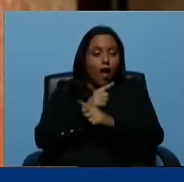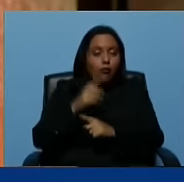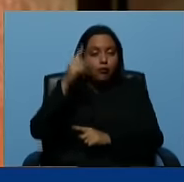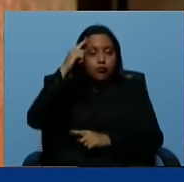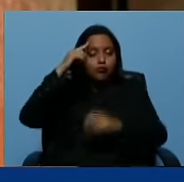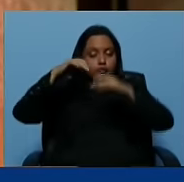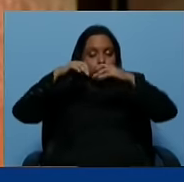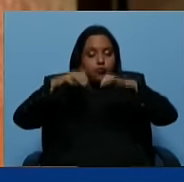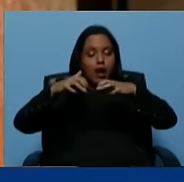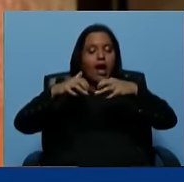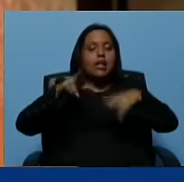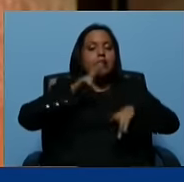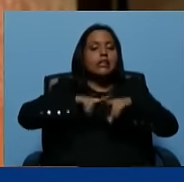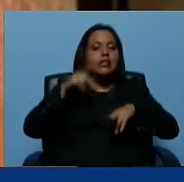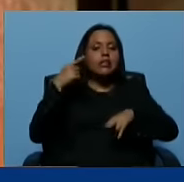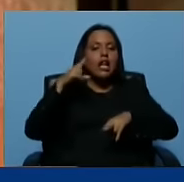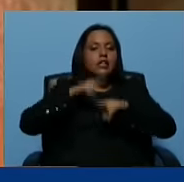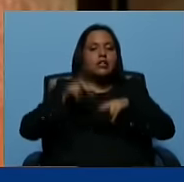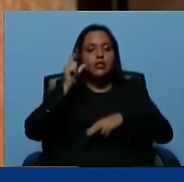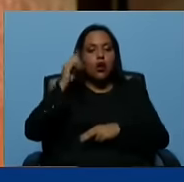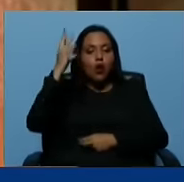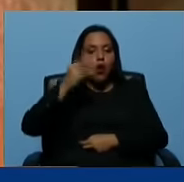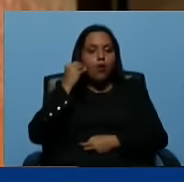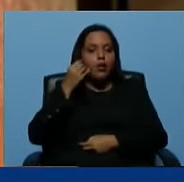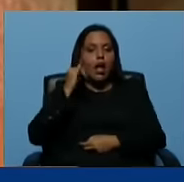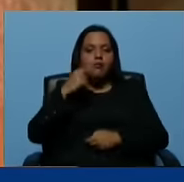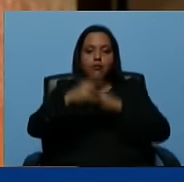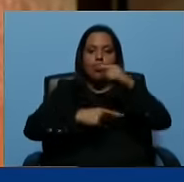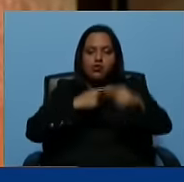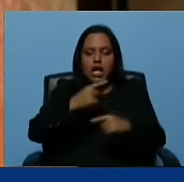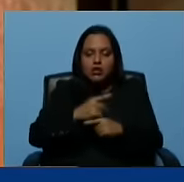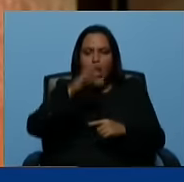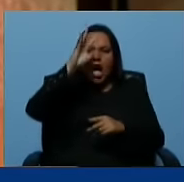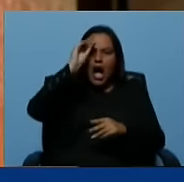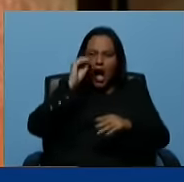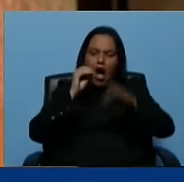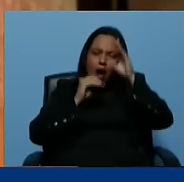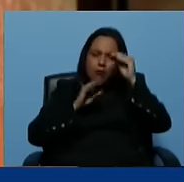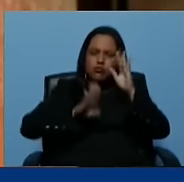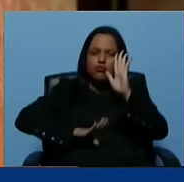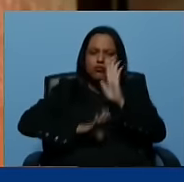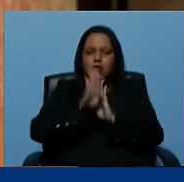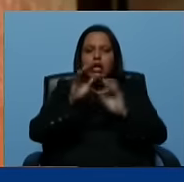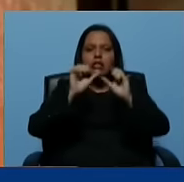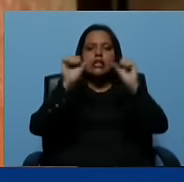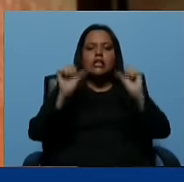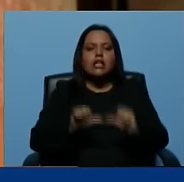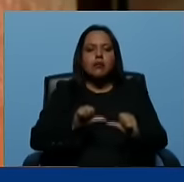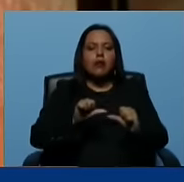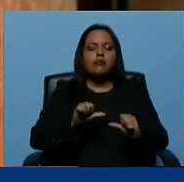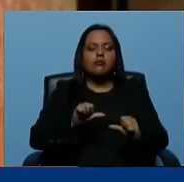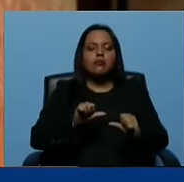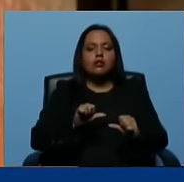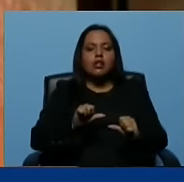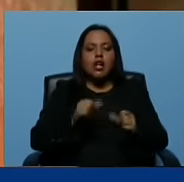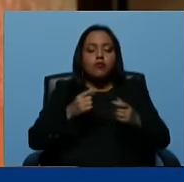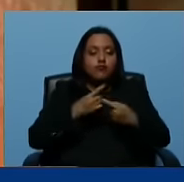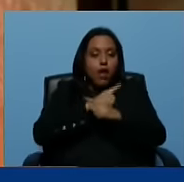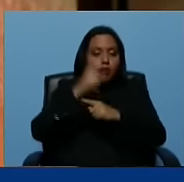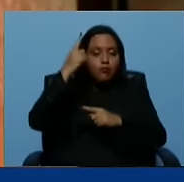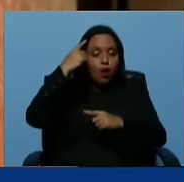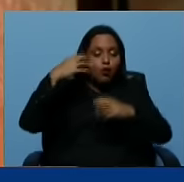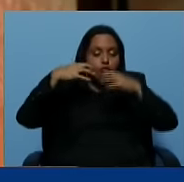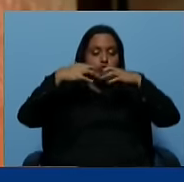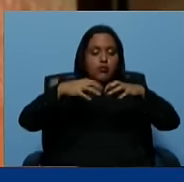nuestras jóvenes y nuestros jóvenes, que todavía están en un proceso de formación de su sistema nervioso central. Digo